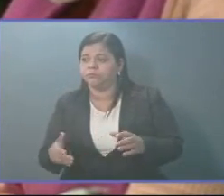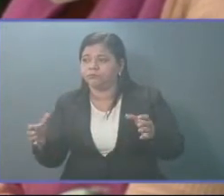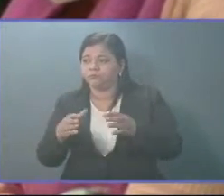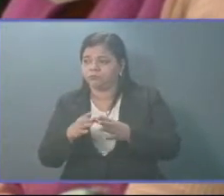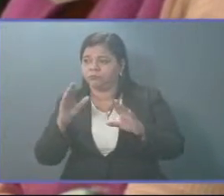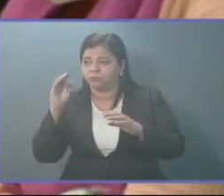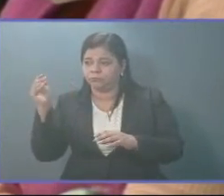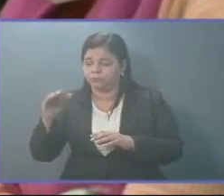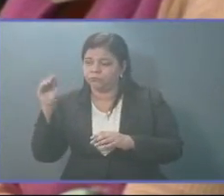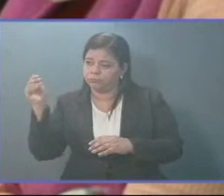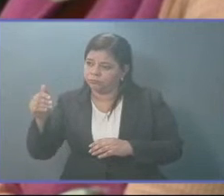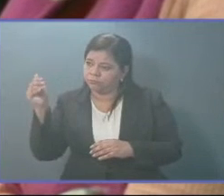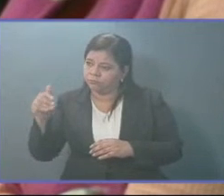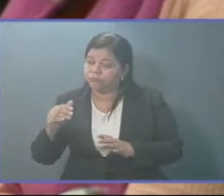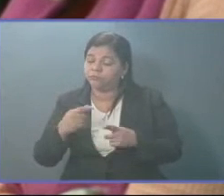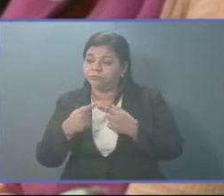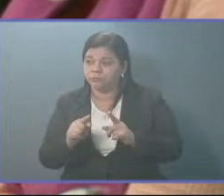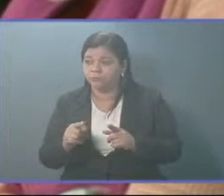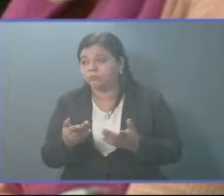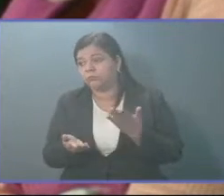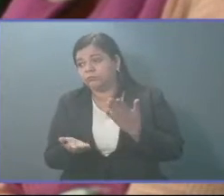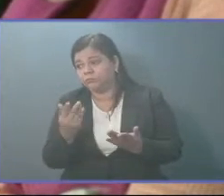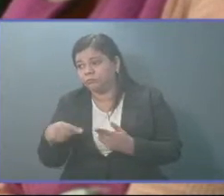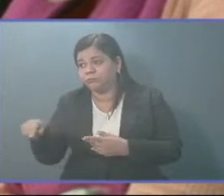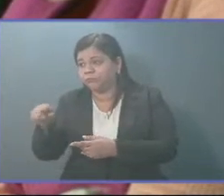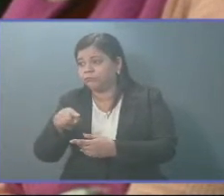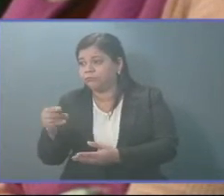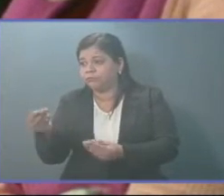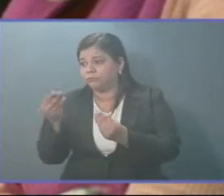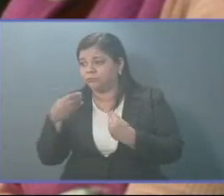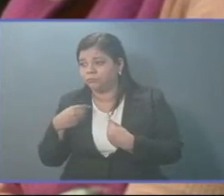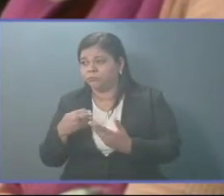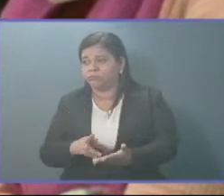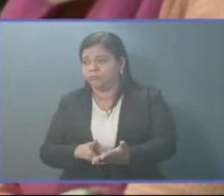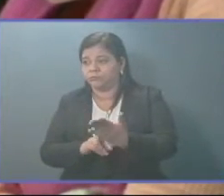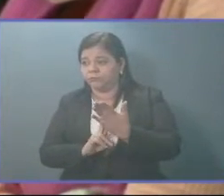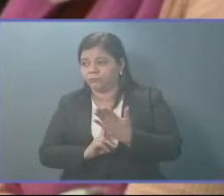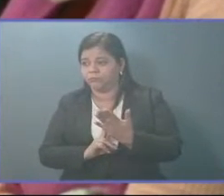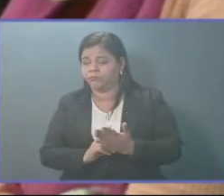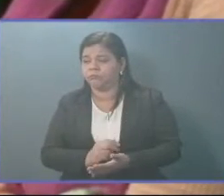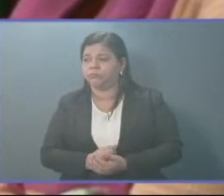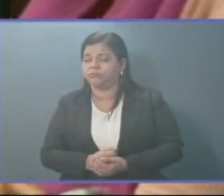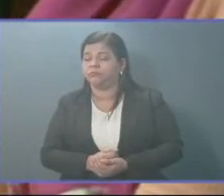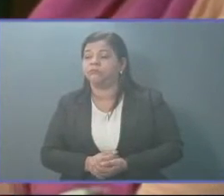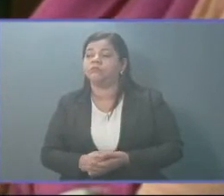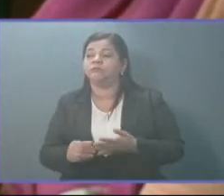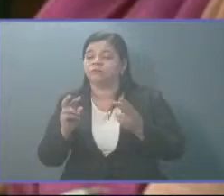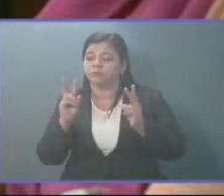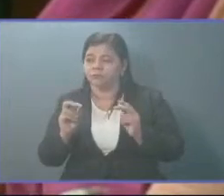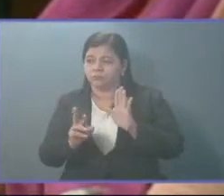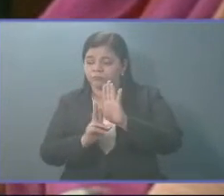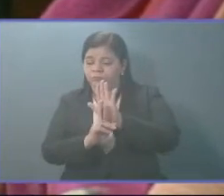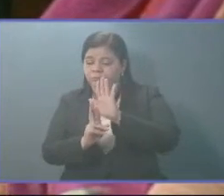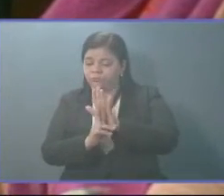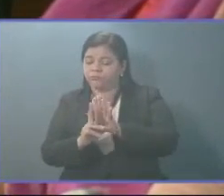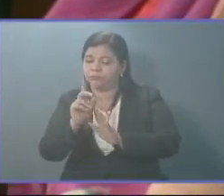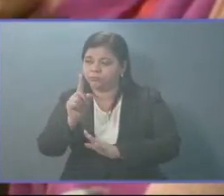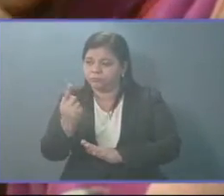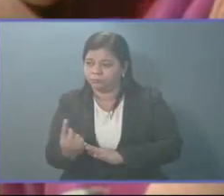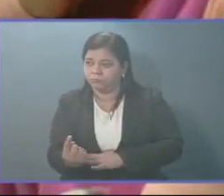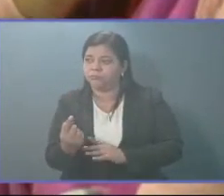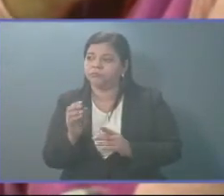de Educación, al menos que ellos manden un representante con respecto a ese tema o se